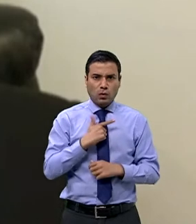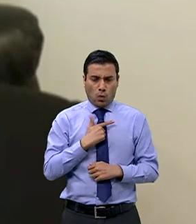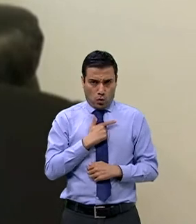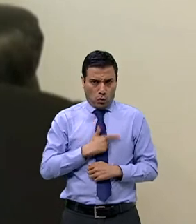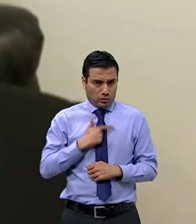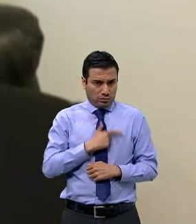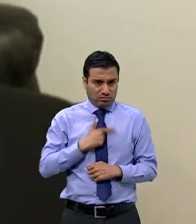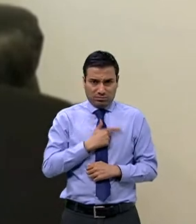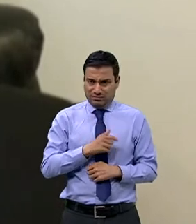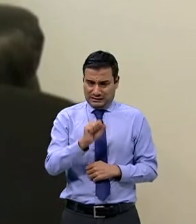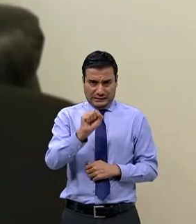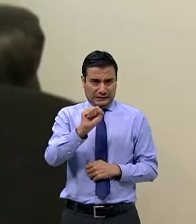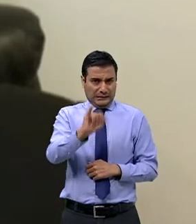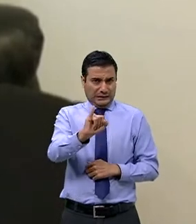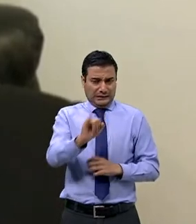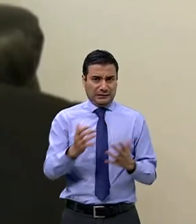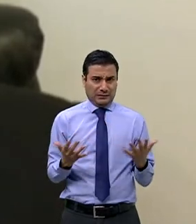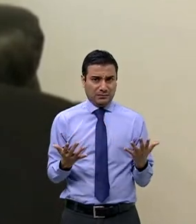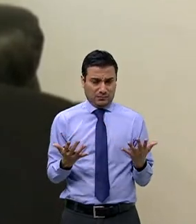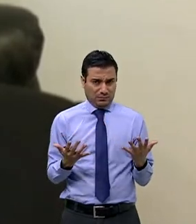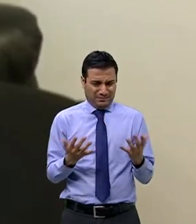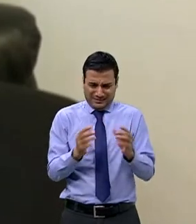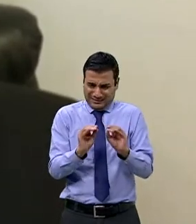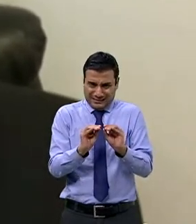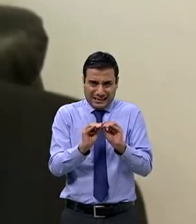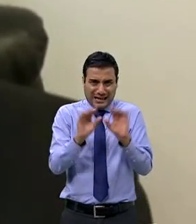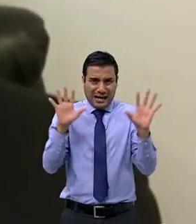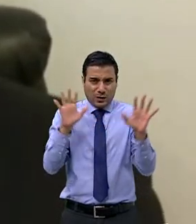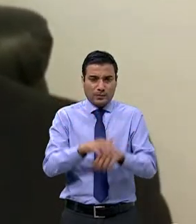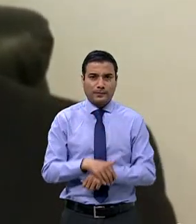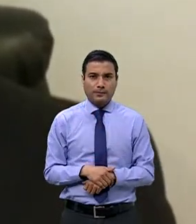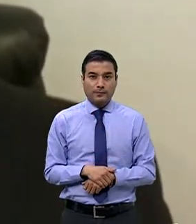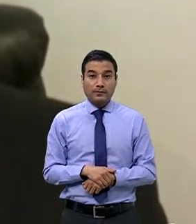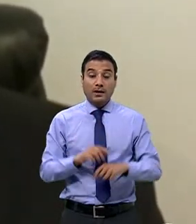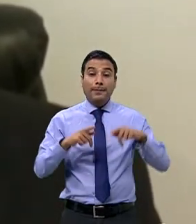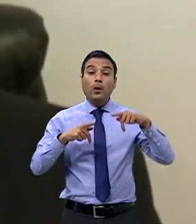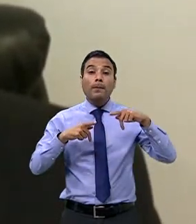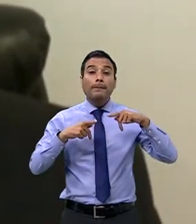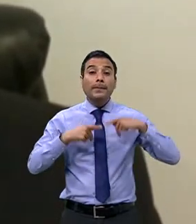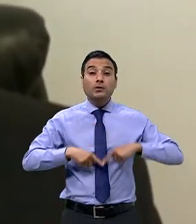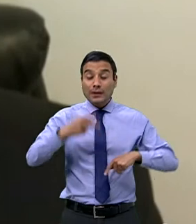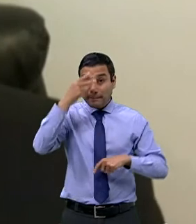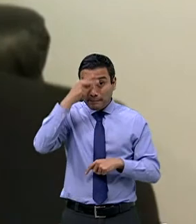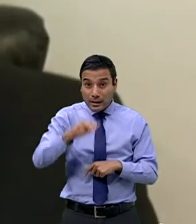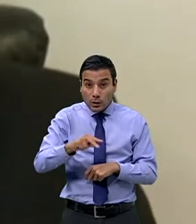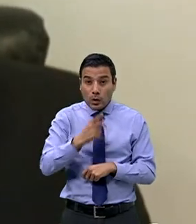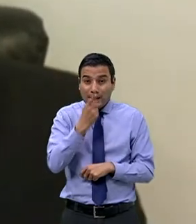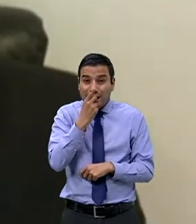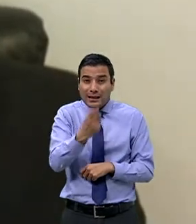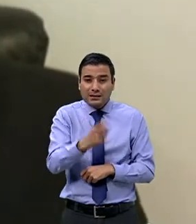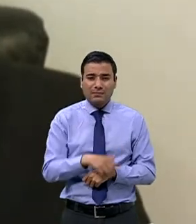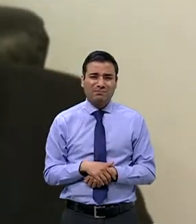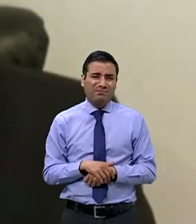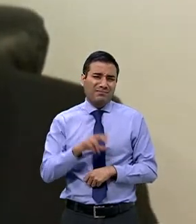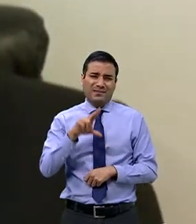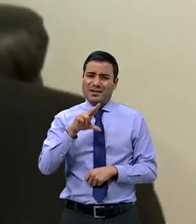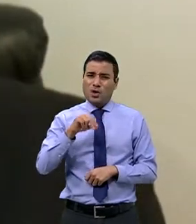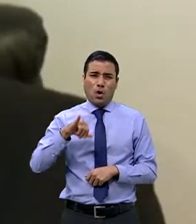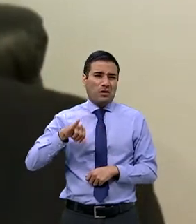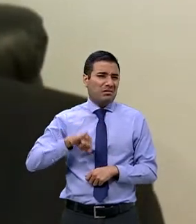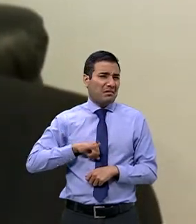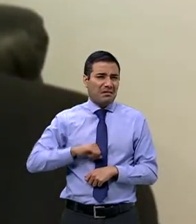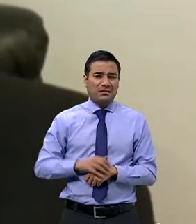en mexico en nuestro país pero lo que dijeron es que no les interesó tal vez por la pregunta tan